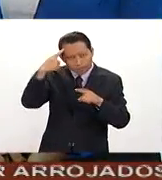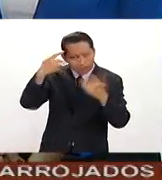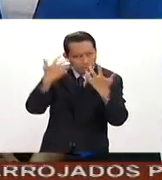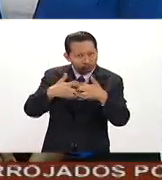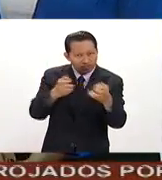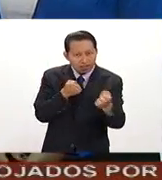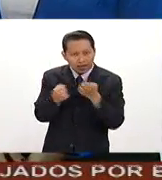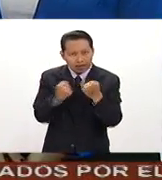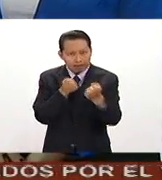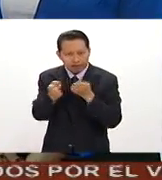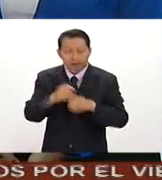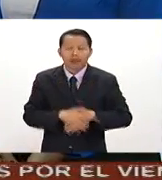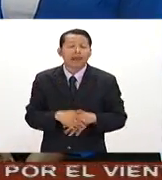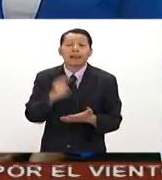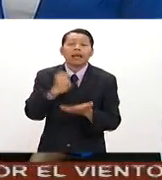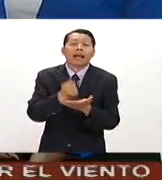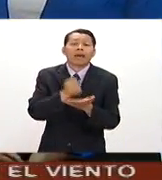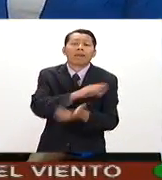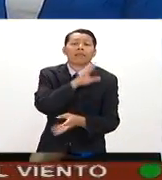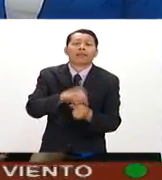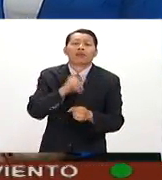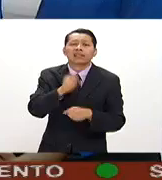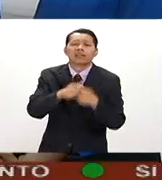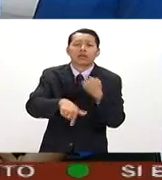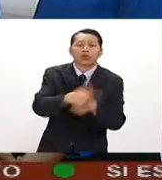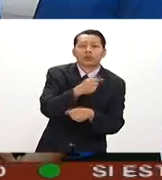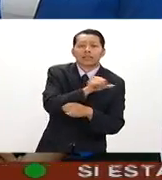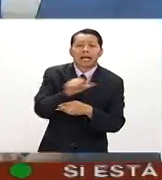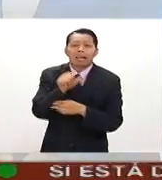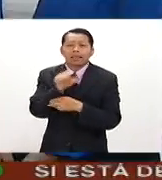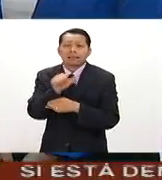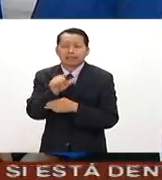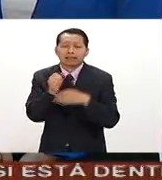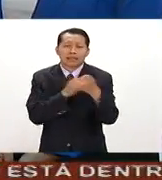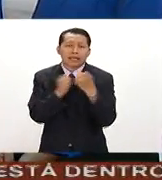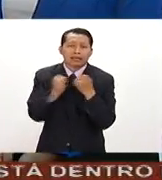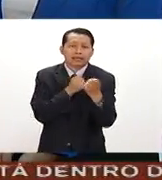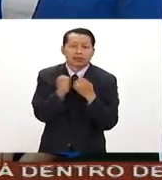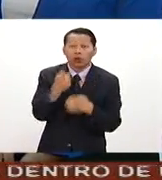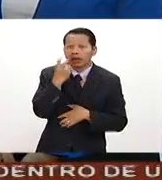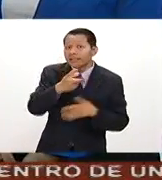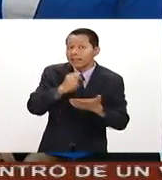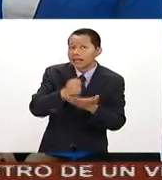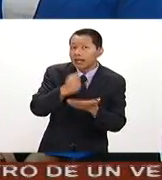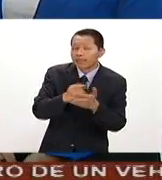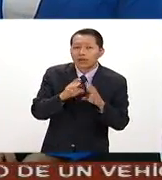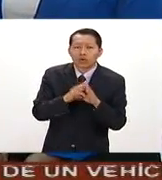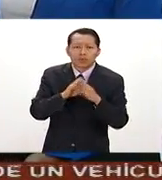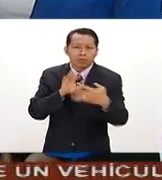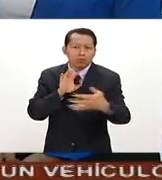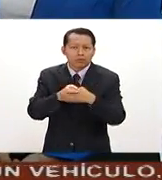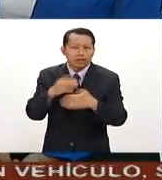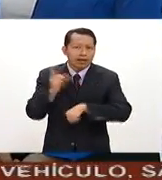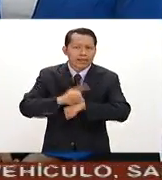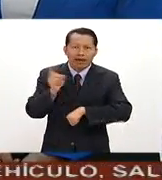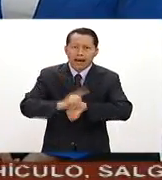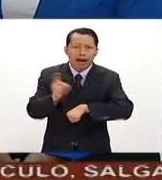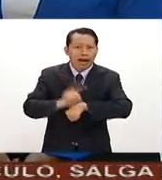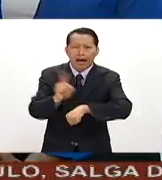Una terapia contiene aproximadamente de 12 a 16 ejercicios. Estas terapias se aplican